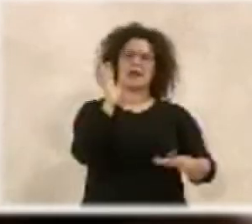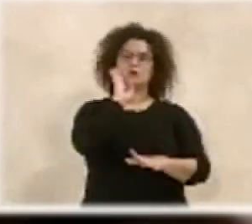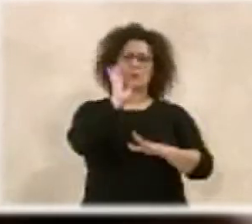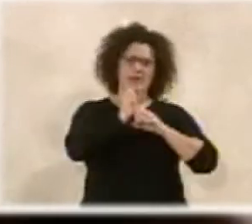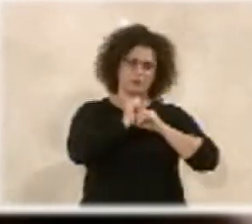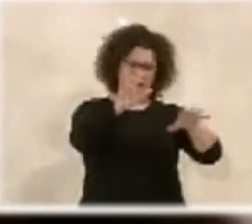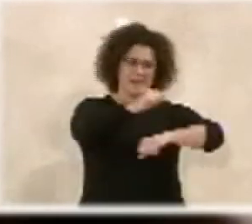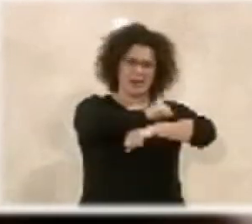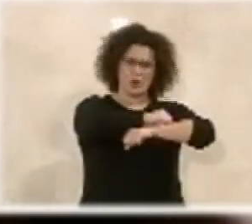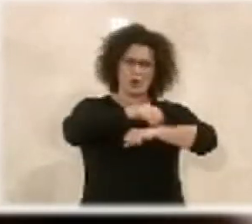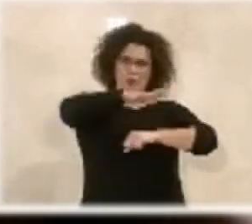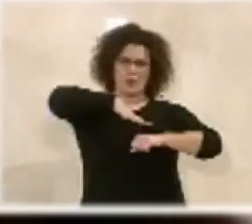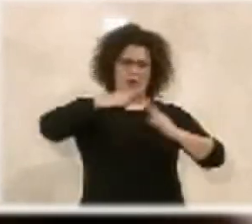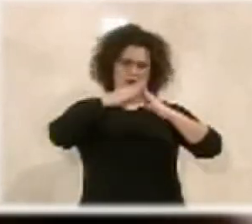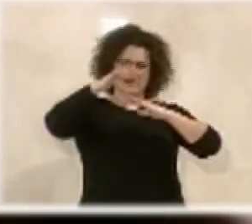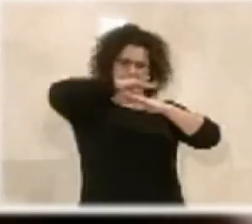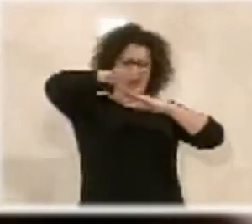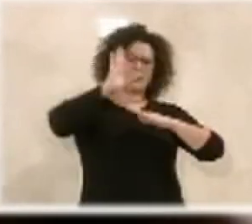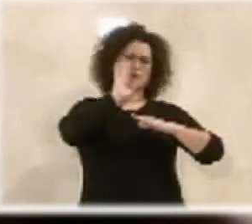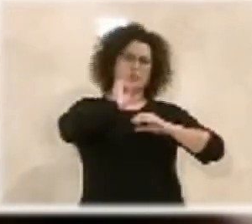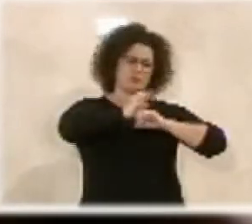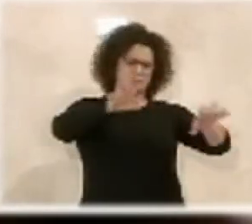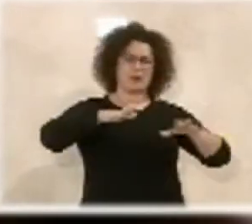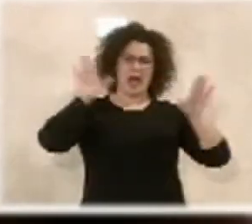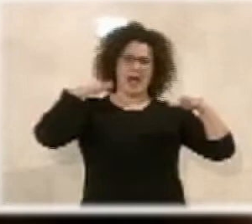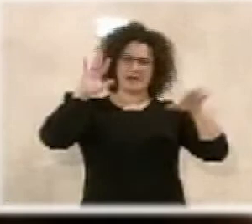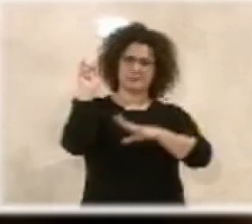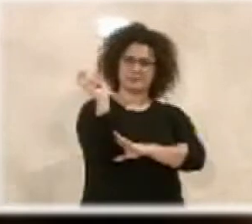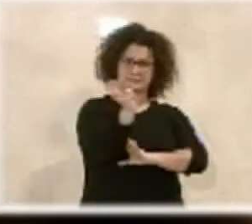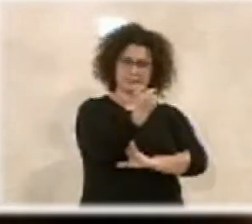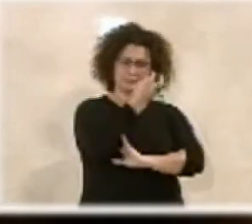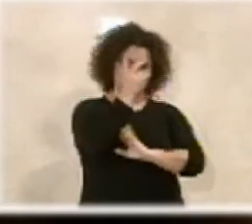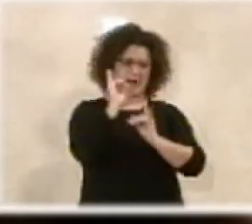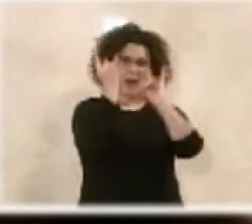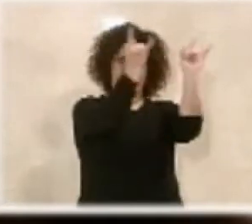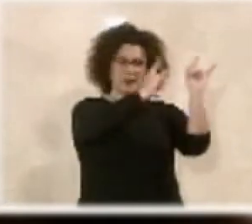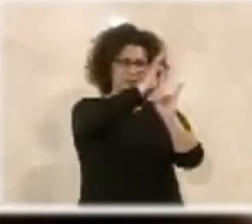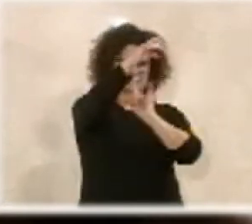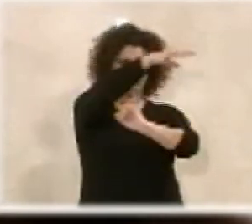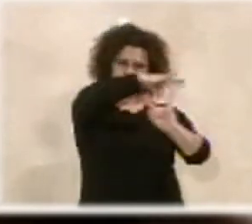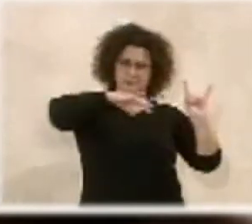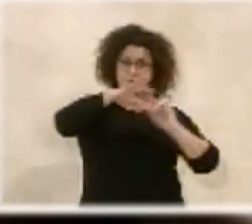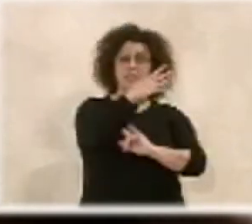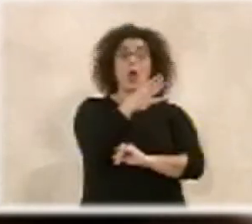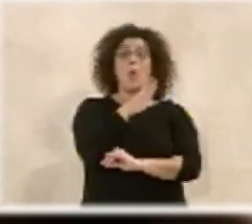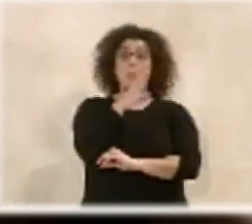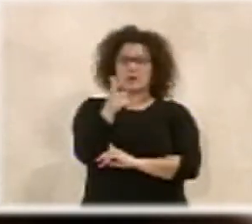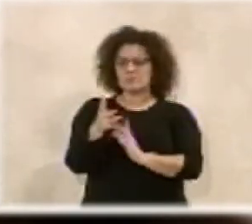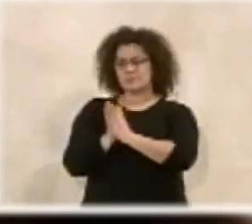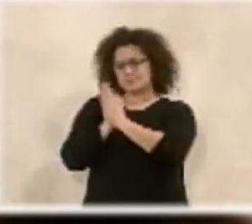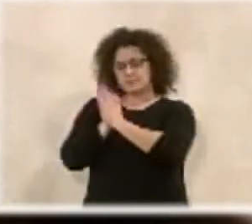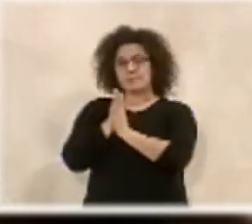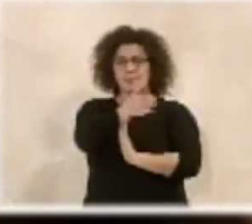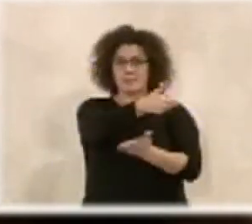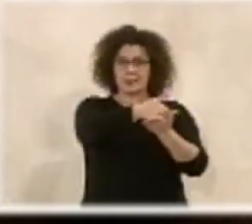en los balcones y en la azotea, ya que hay un gran número de aves que habitan en los mismos. Por tanto, señor alcalde, le ruego pues que atienda